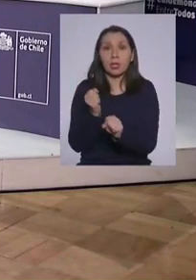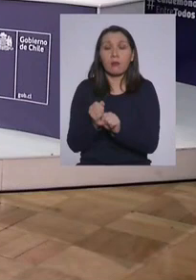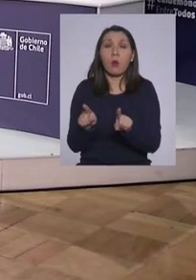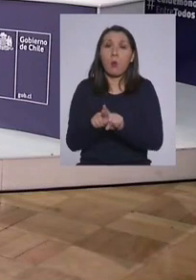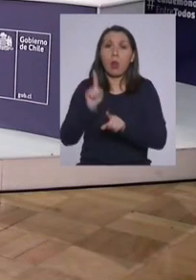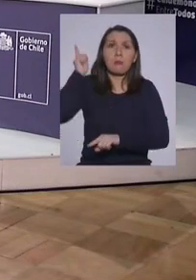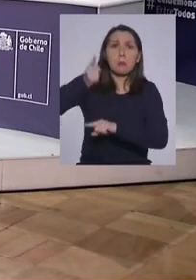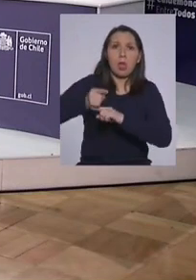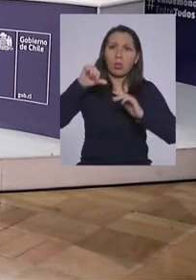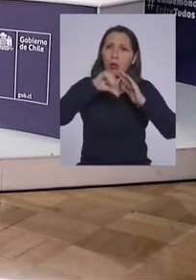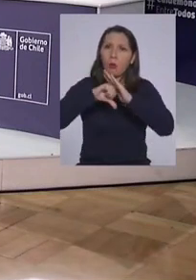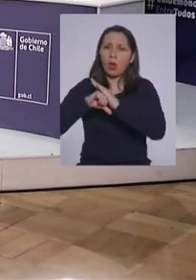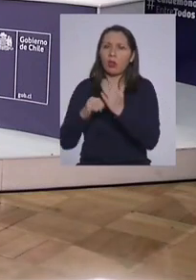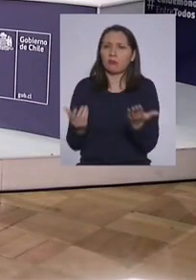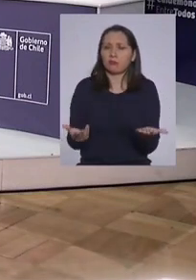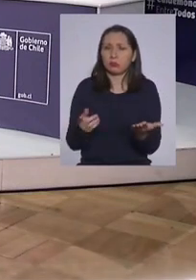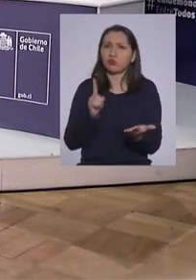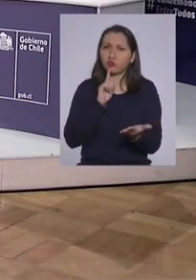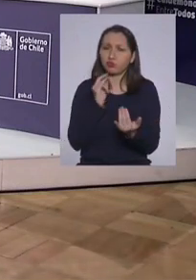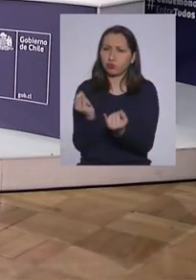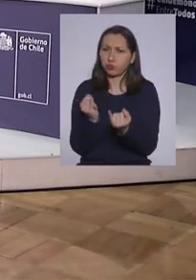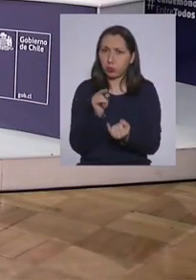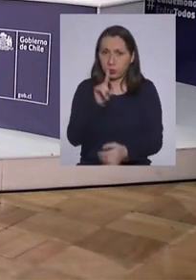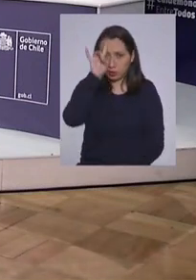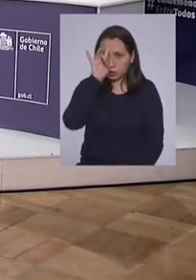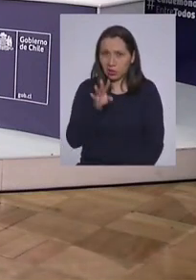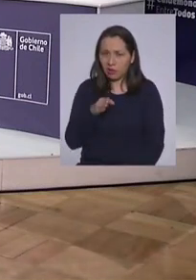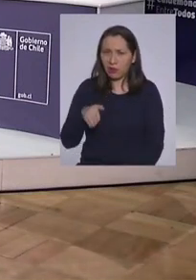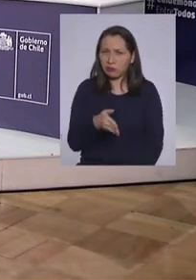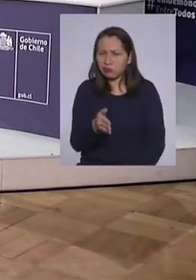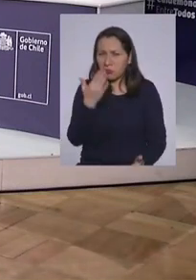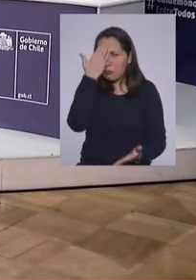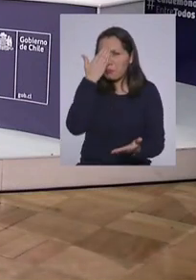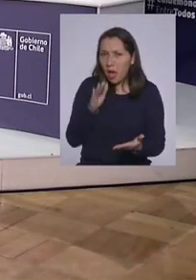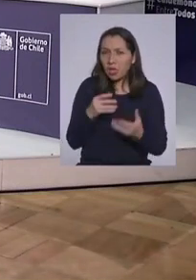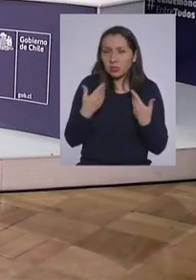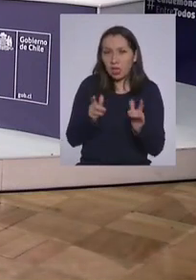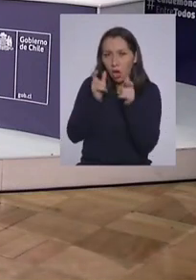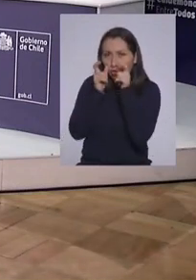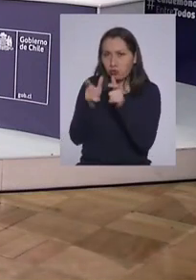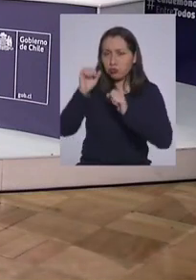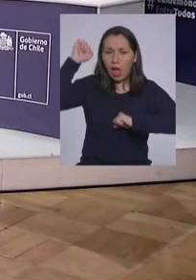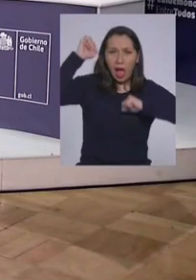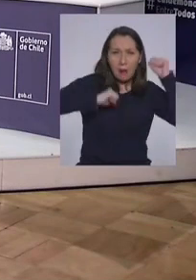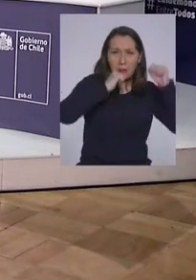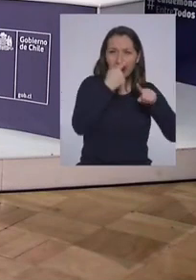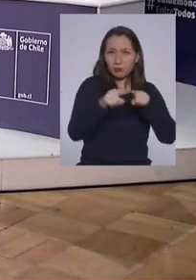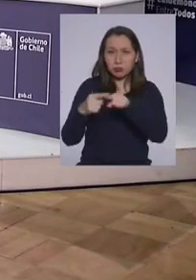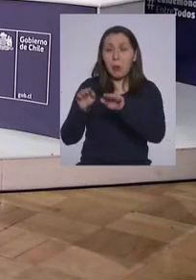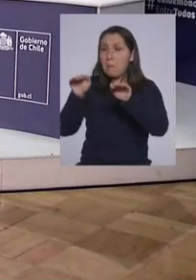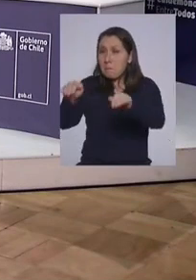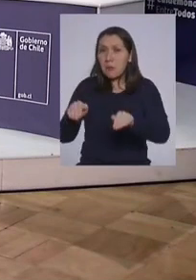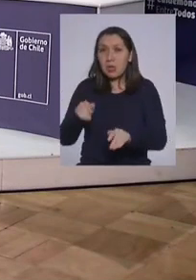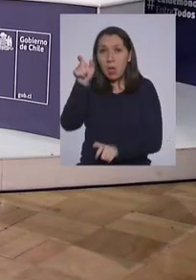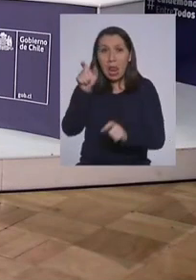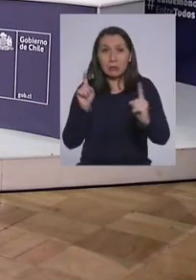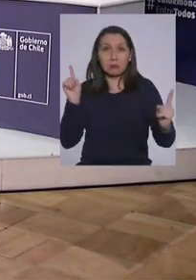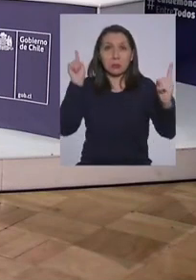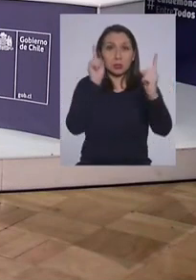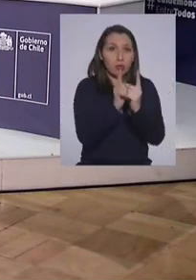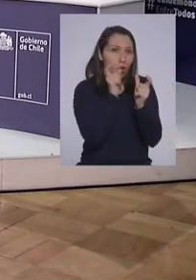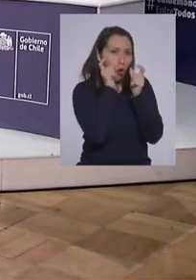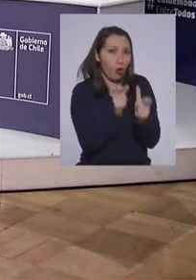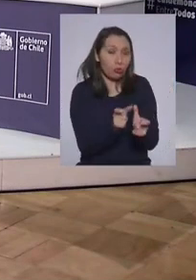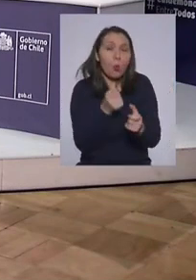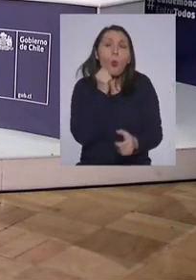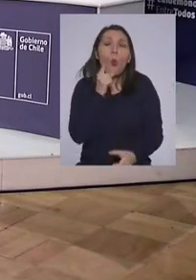de las cuarentenas. ¿Tienen antecedentes sobre estas irregularidades? ¿Se está fiscalizando a las empresas de la manera en que fiscalizan a las personas? ¿Y cuál